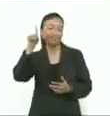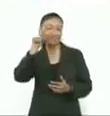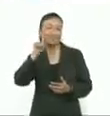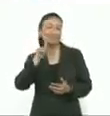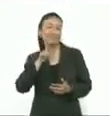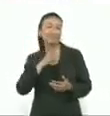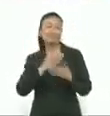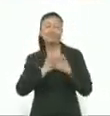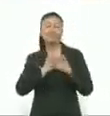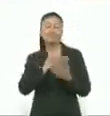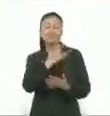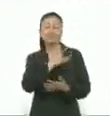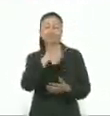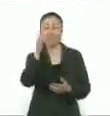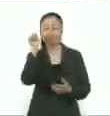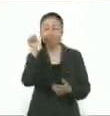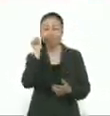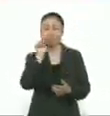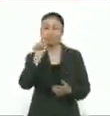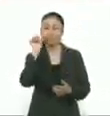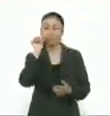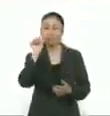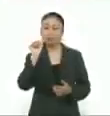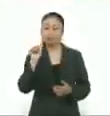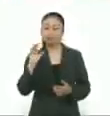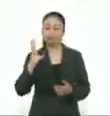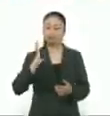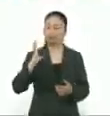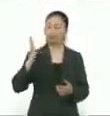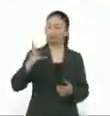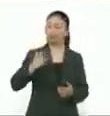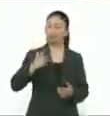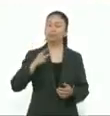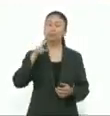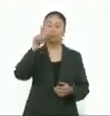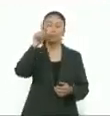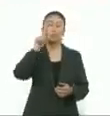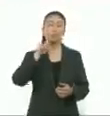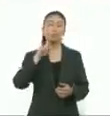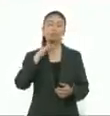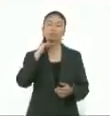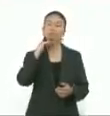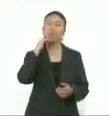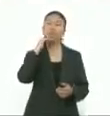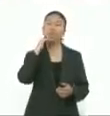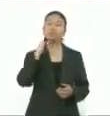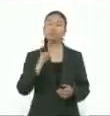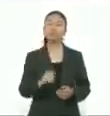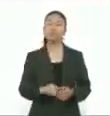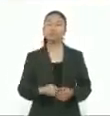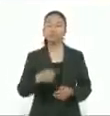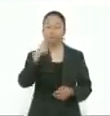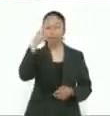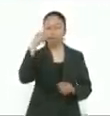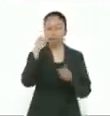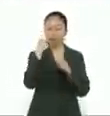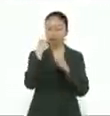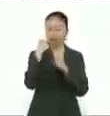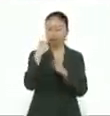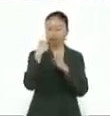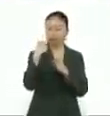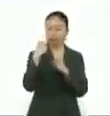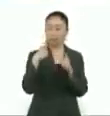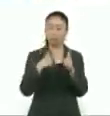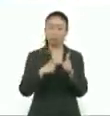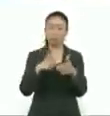para siempre, como un orgullo de mujer y como una inspiración para seguir luchando en